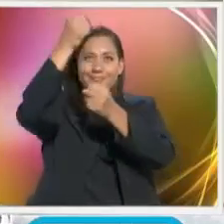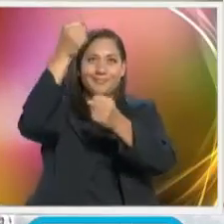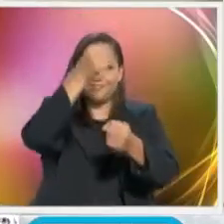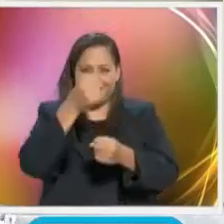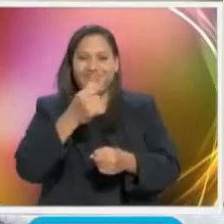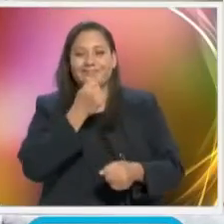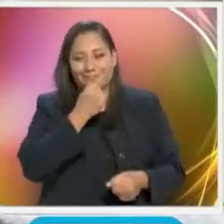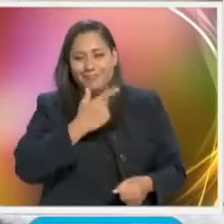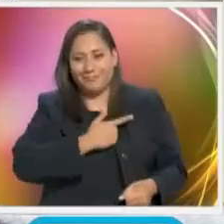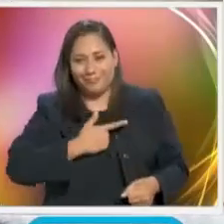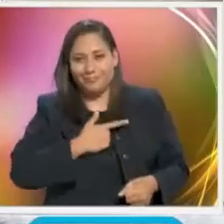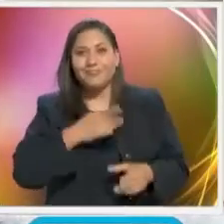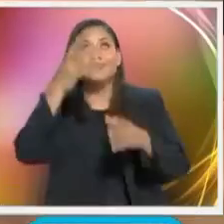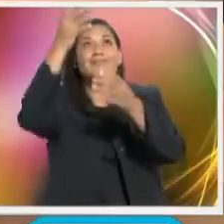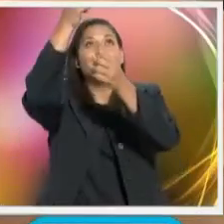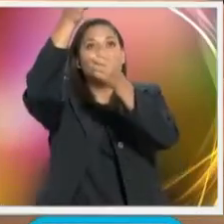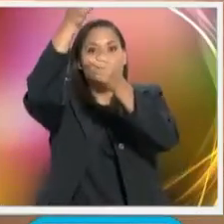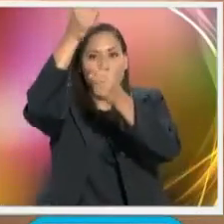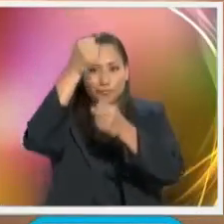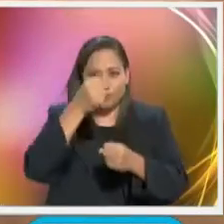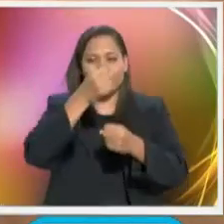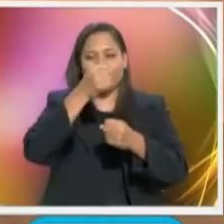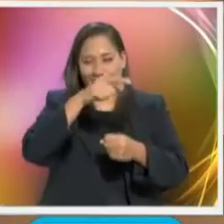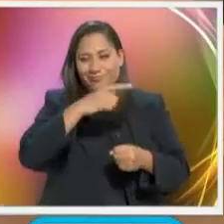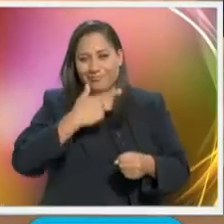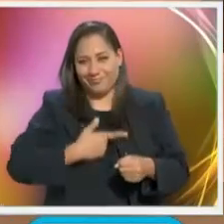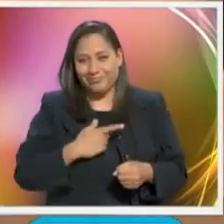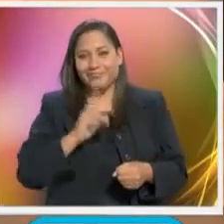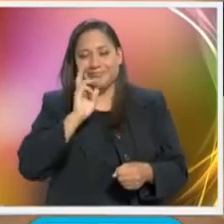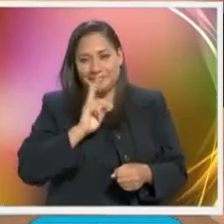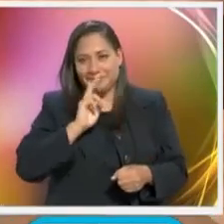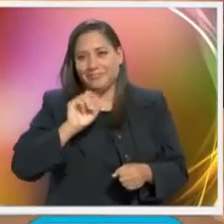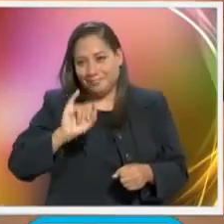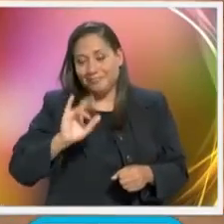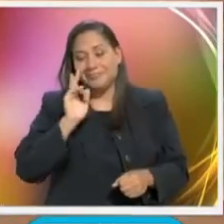mucho la atención a los niños, ¿no? Colgarse el tubo y bajar. Claro, Ya Exactamente. estás,